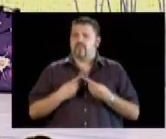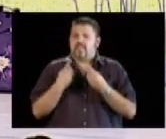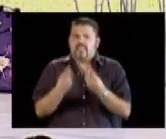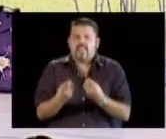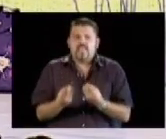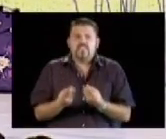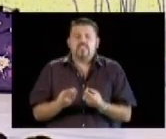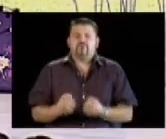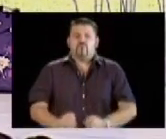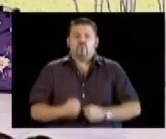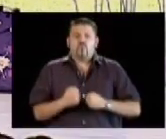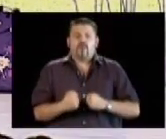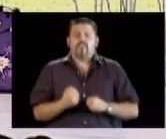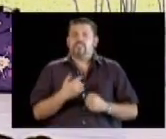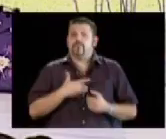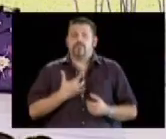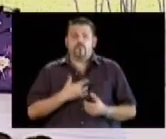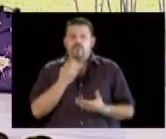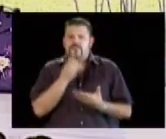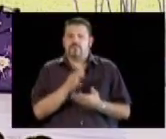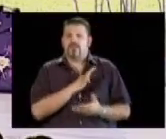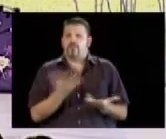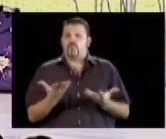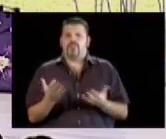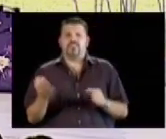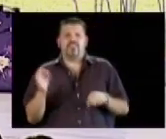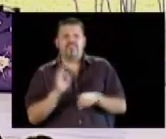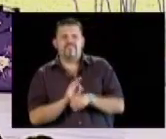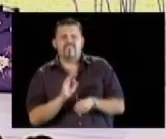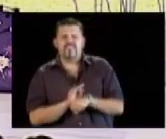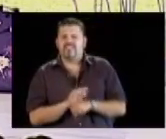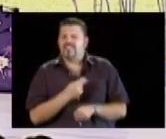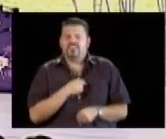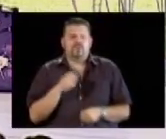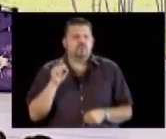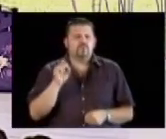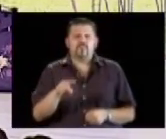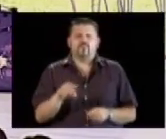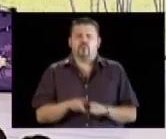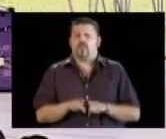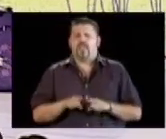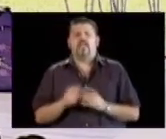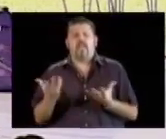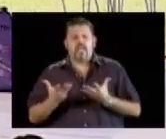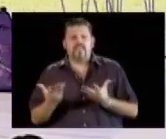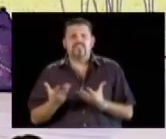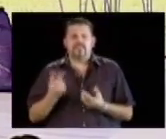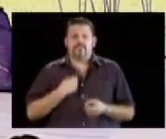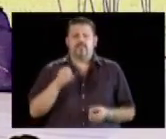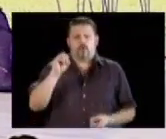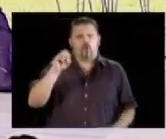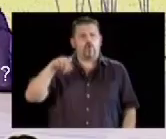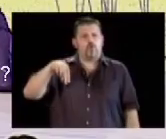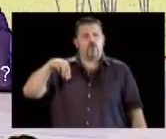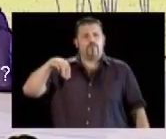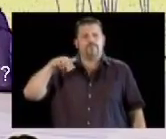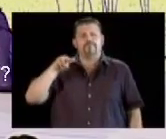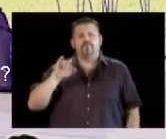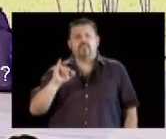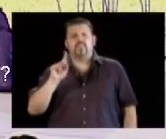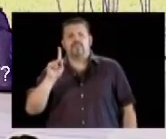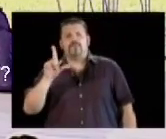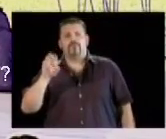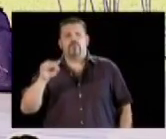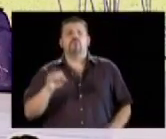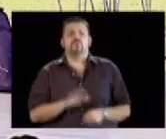suficientes ingredientes al cuerpo para defenderse. Y es lo que hace el OmniPlus, darle esos ingredientes que ya no vienen en los alimentos. ¿Por qué dejaron